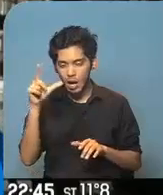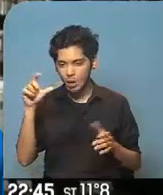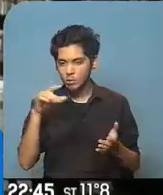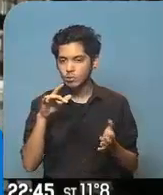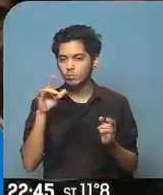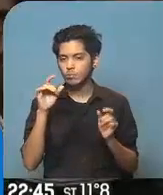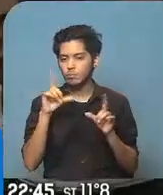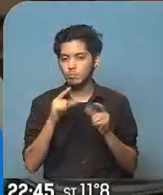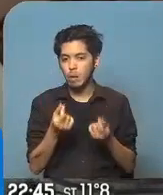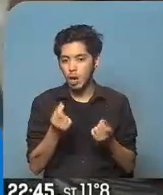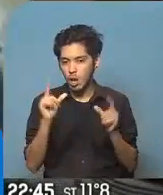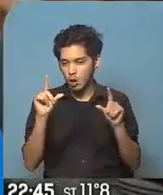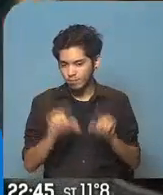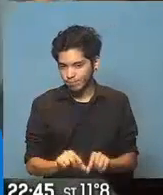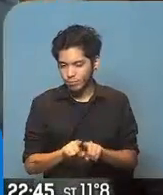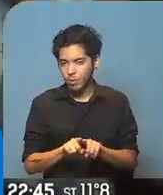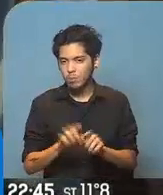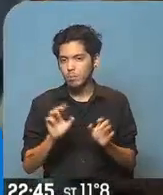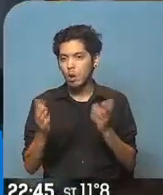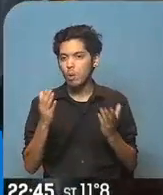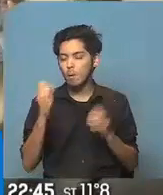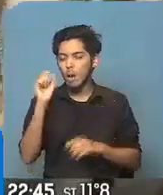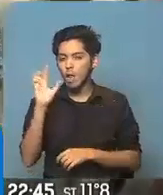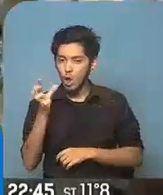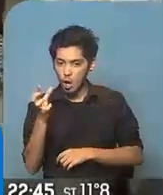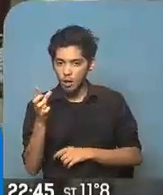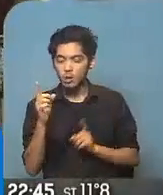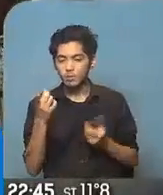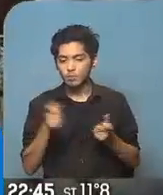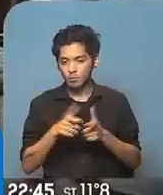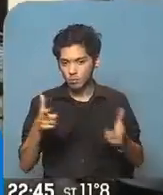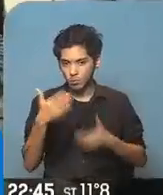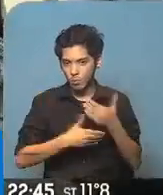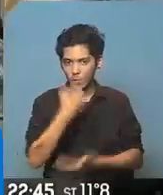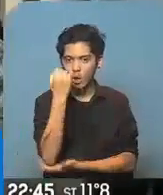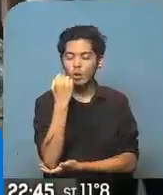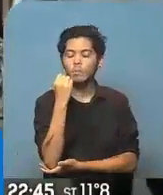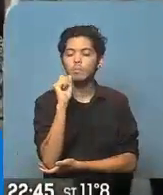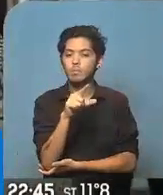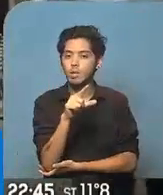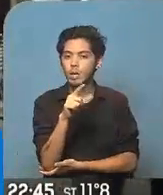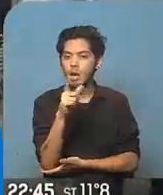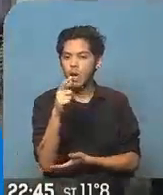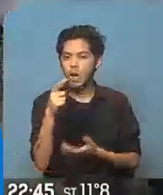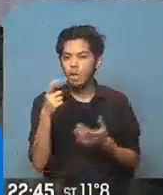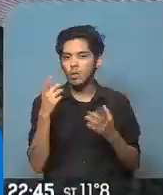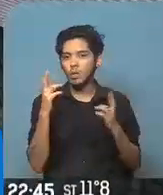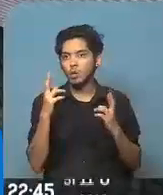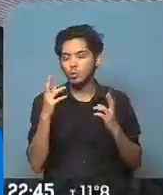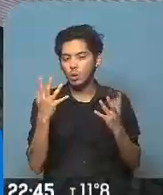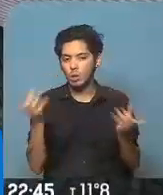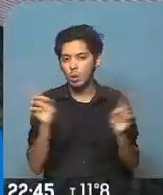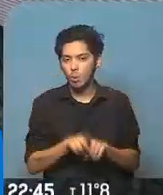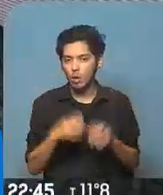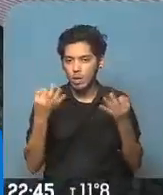respecto al dólar en 2 años, reduciendo así los pronósticos de crecimiento de la economía brasileña, apenas recuperada de